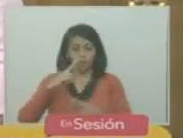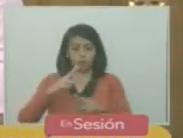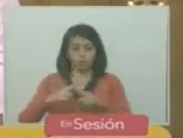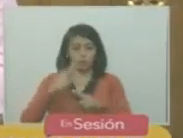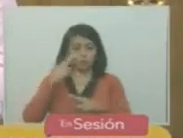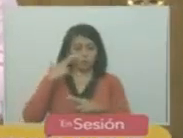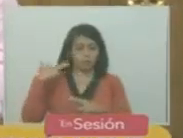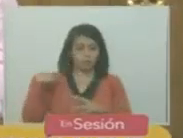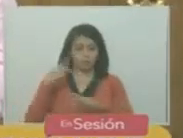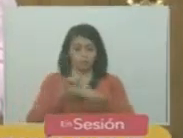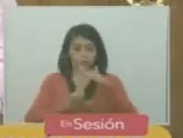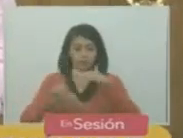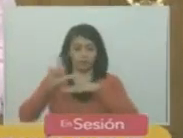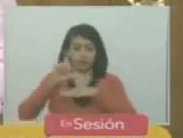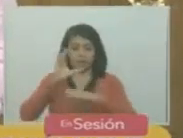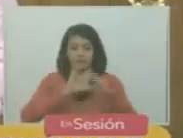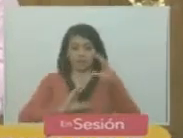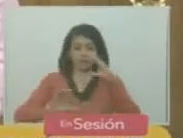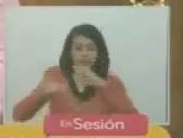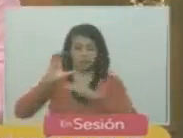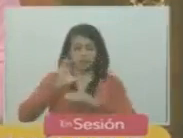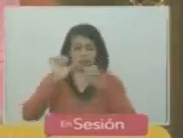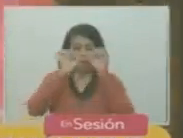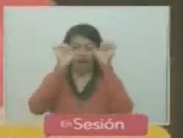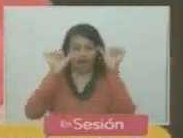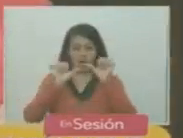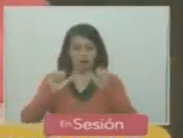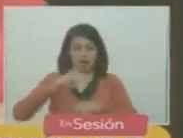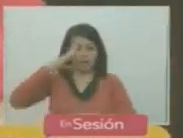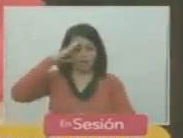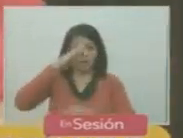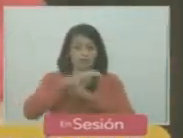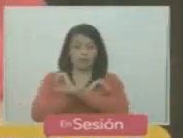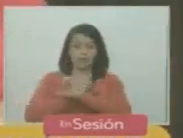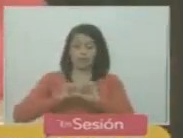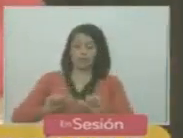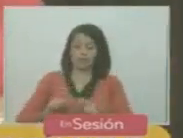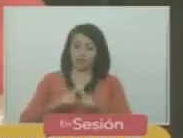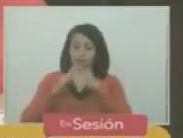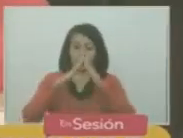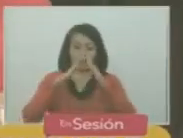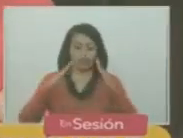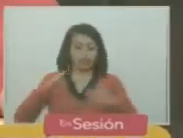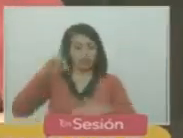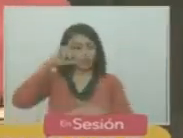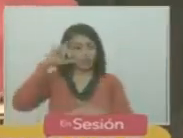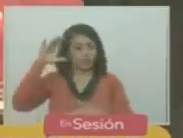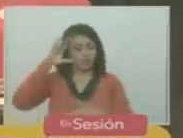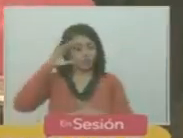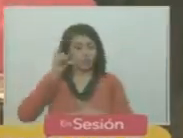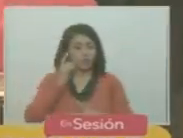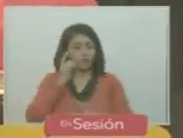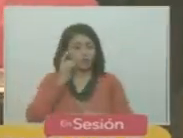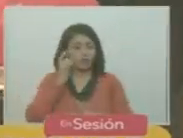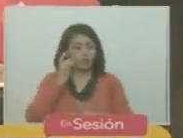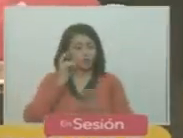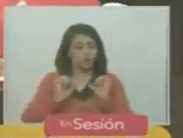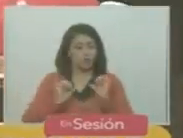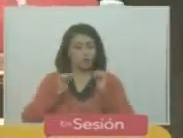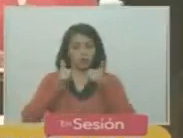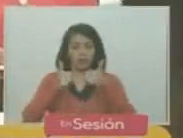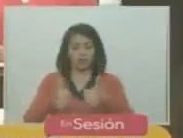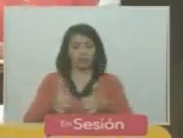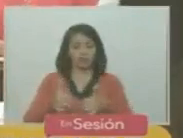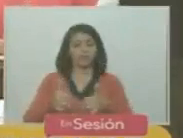como licenciado en Ciencias y Artes Militares en la Casa de los Sueños Azules, inicialmente